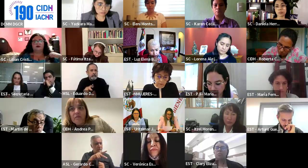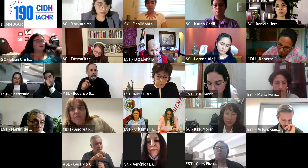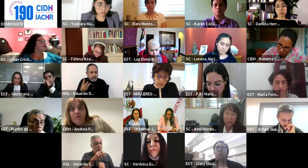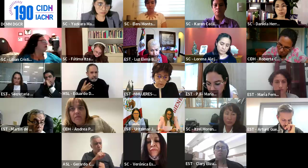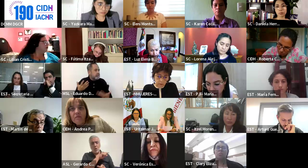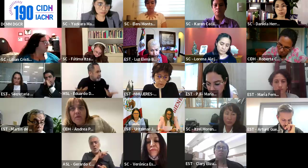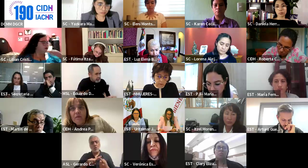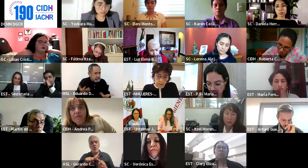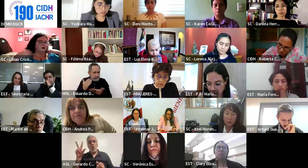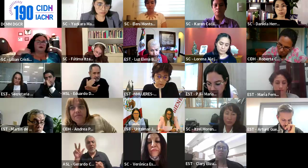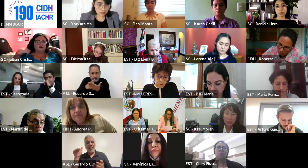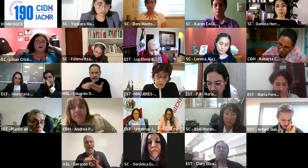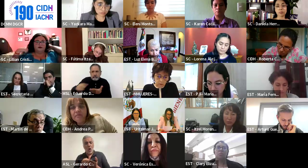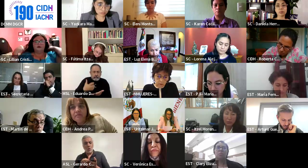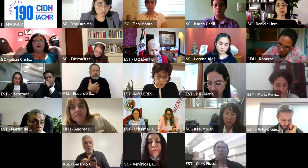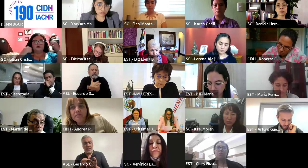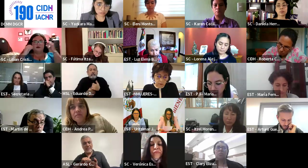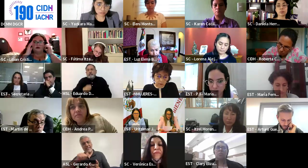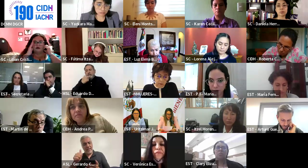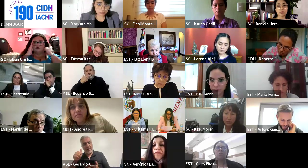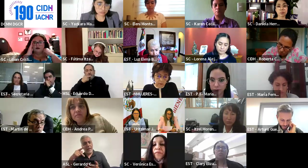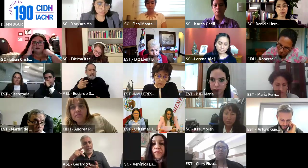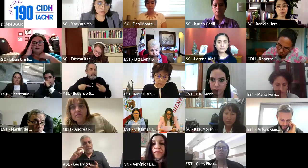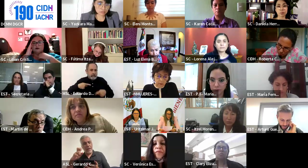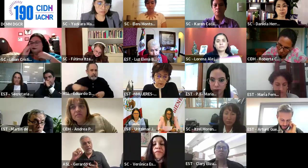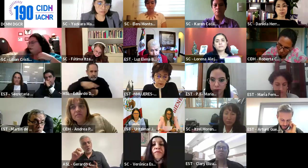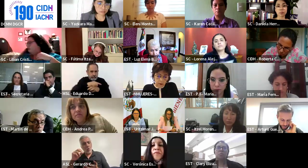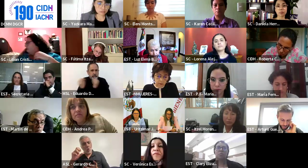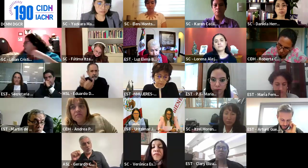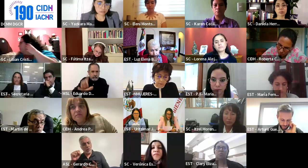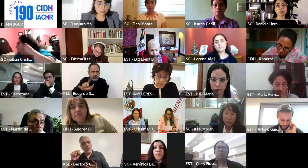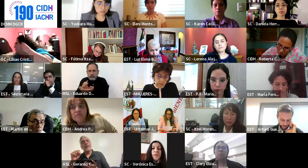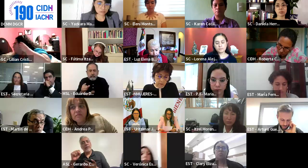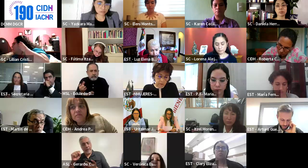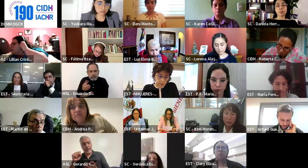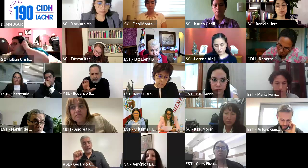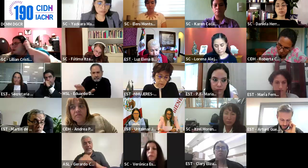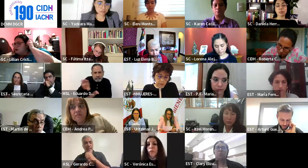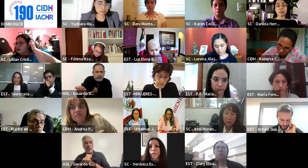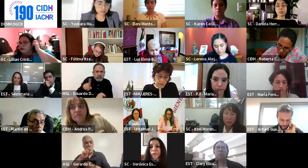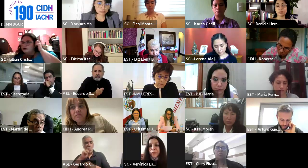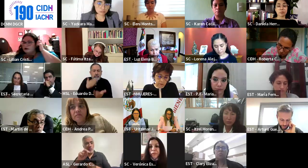así a disminuir la brecha de ingresos mensuales entre las personas con y sin discapacidad en un